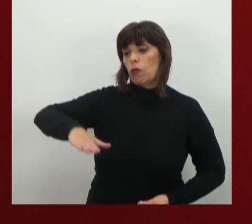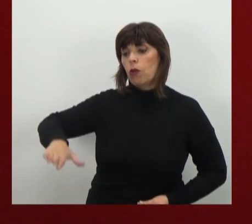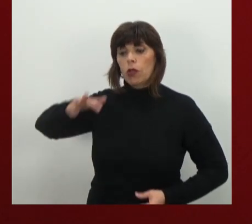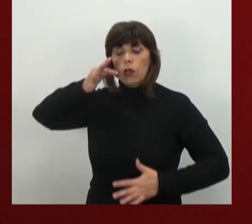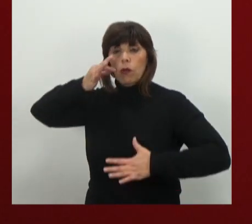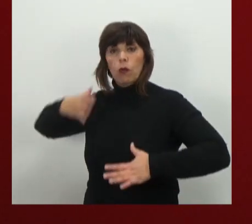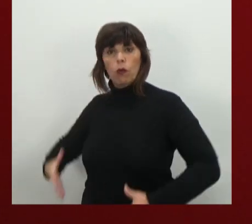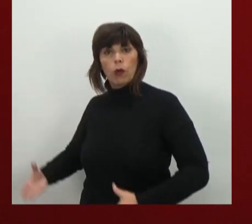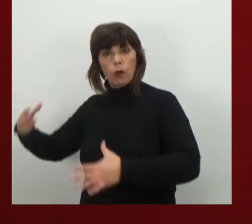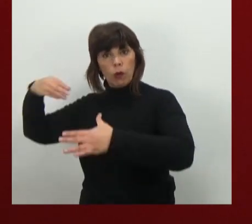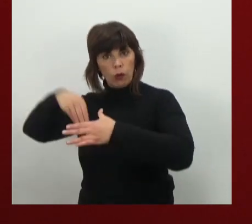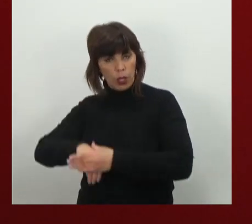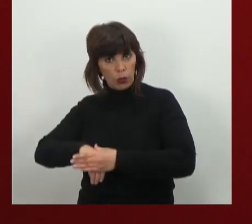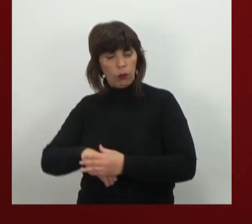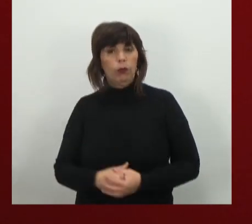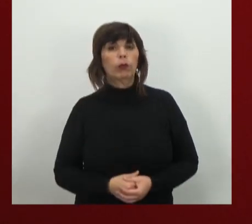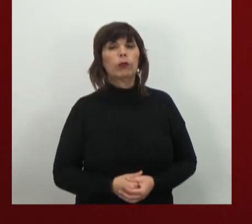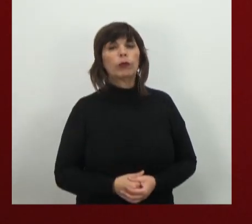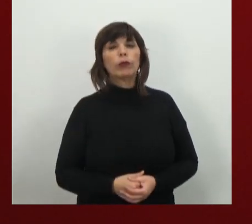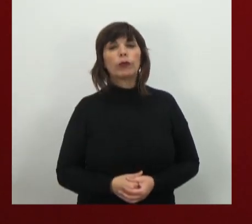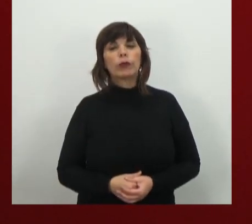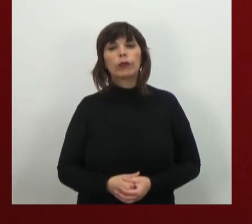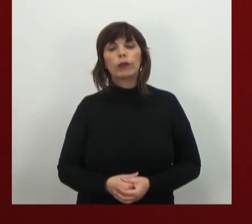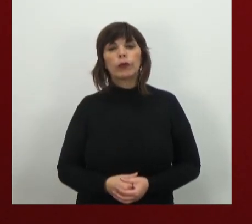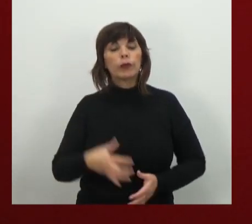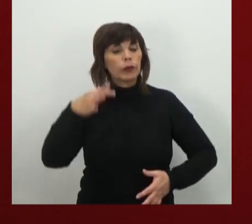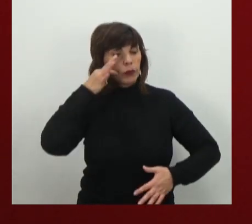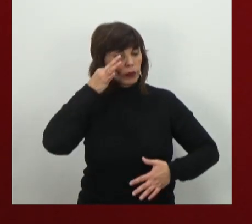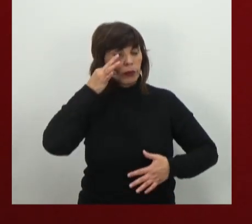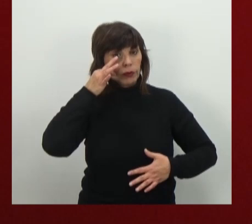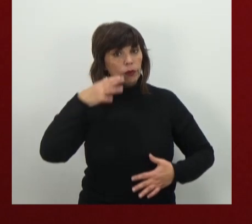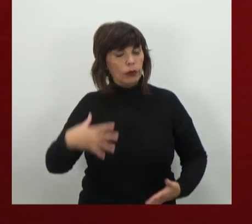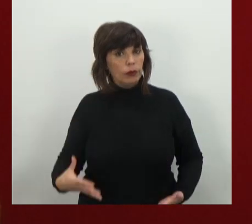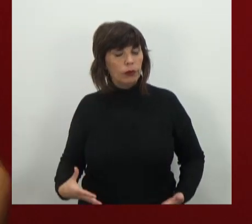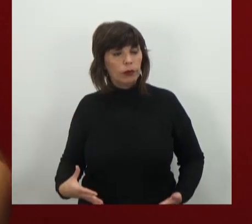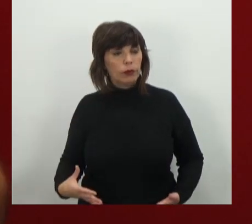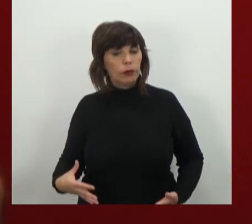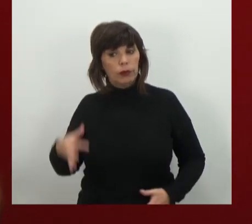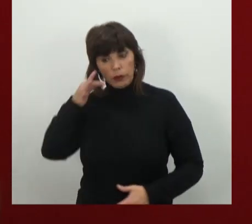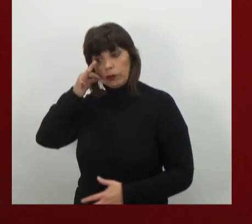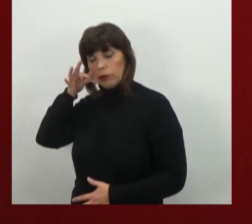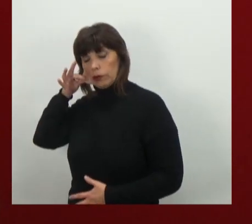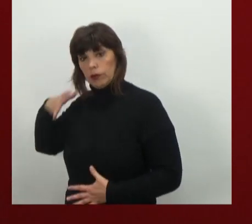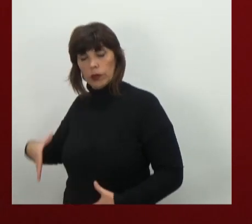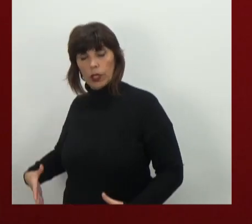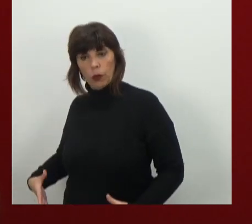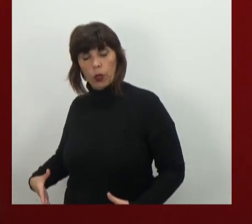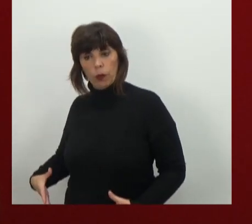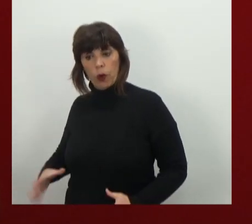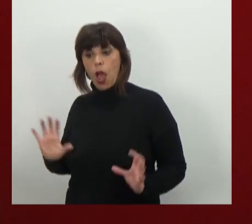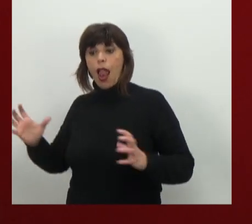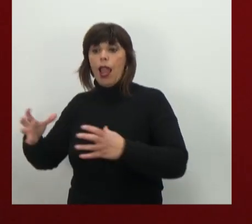cuerpo. En algún momento, este cuerpo, por la gravitación de esta tierra, si no me